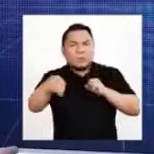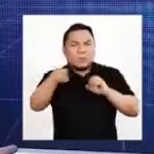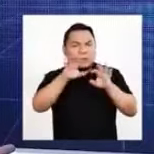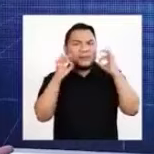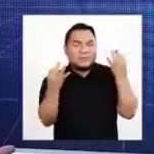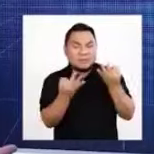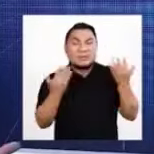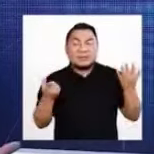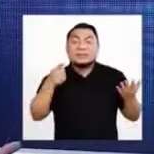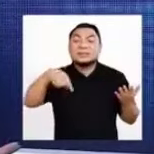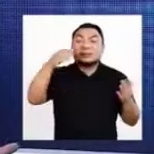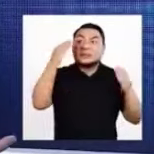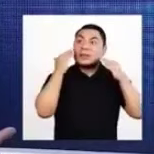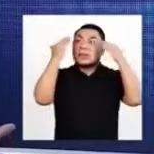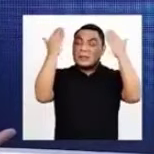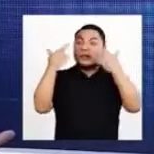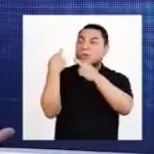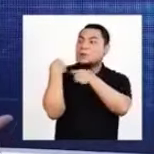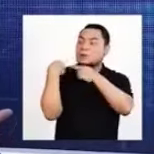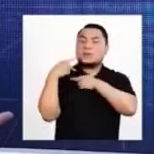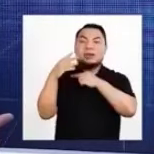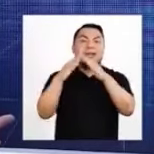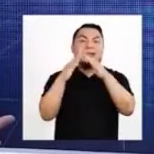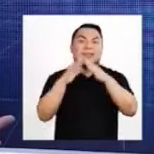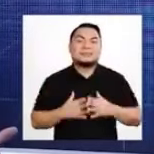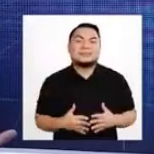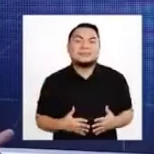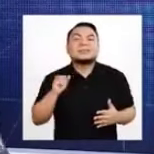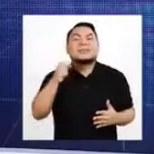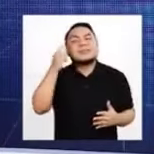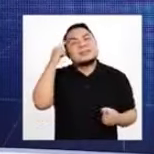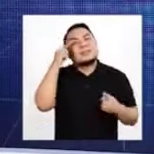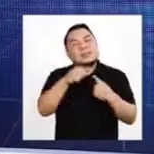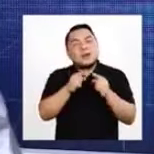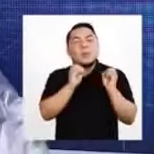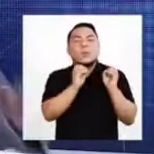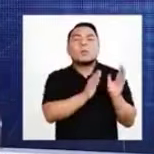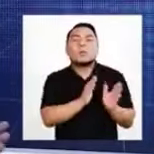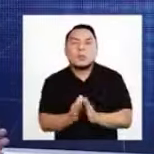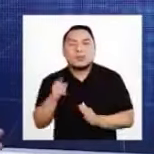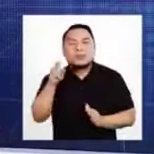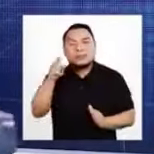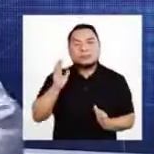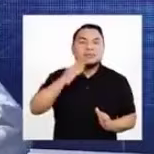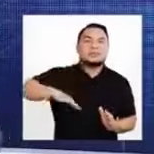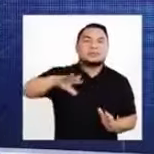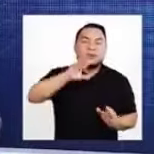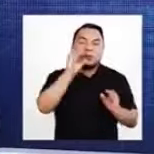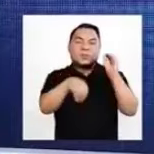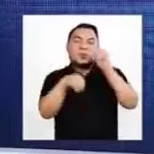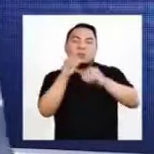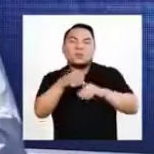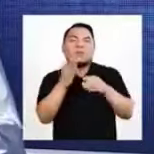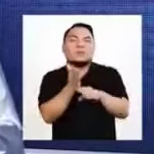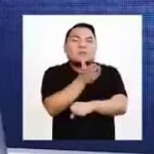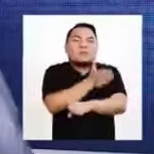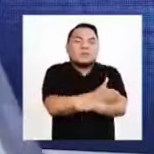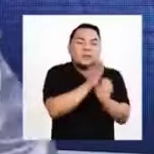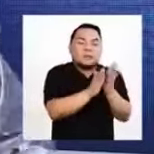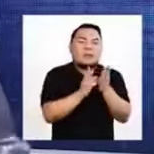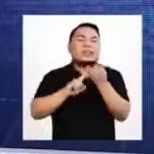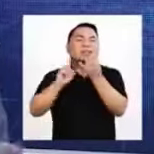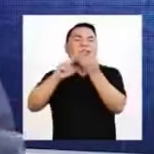Anímense a conversar con sus familias y los adultos responsables en casa a fin de organizarse e